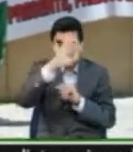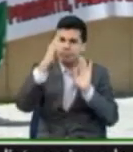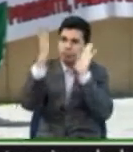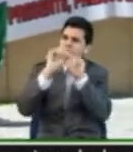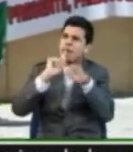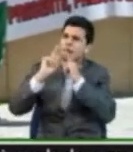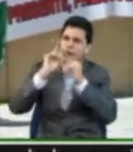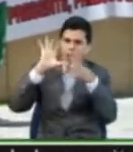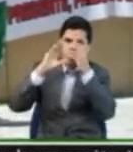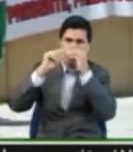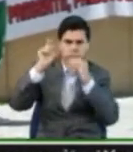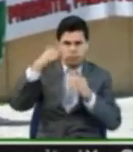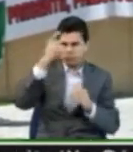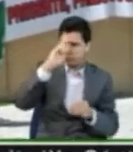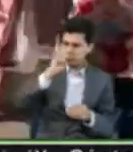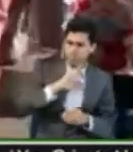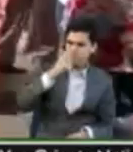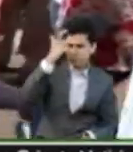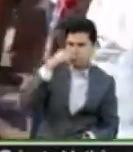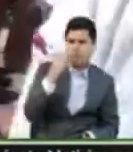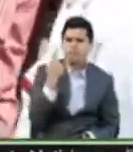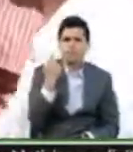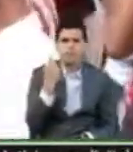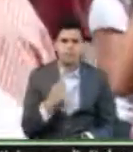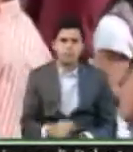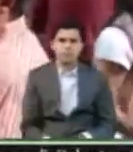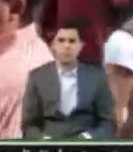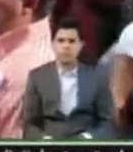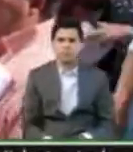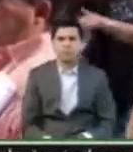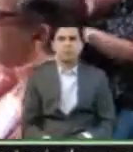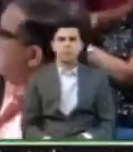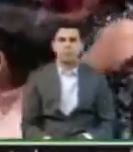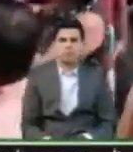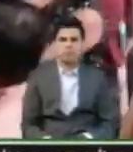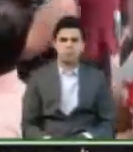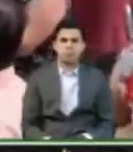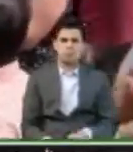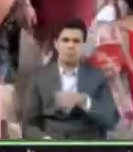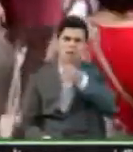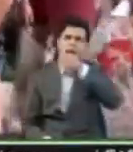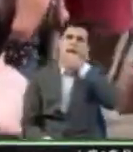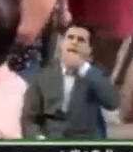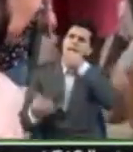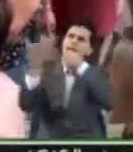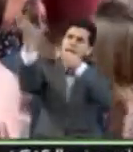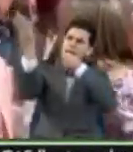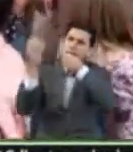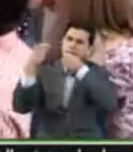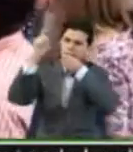todo con respeto para el sector educativo. Exigimos una educación pública